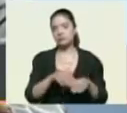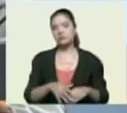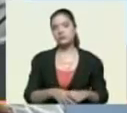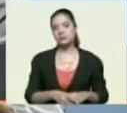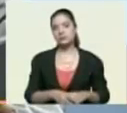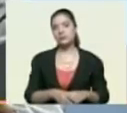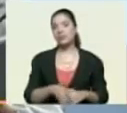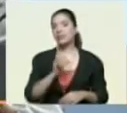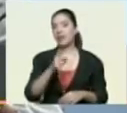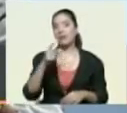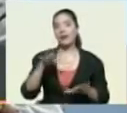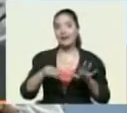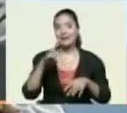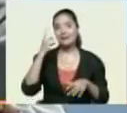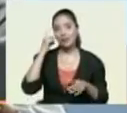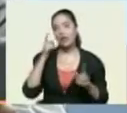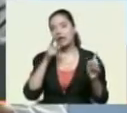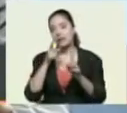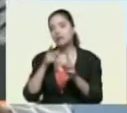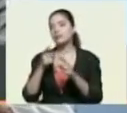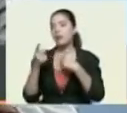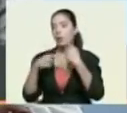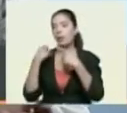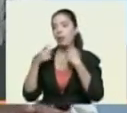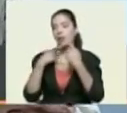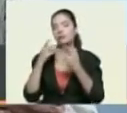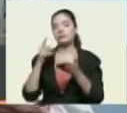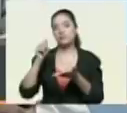con presentación cada 15 días.